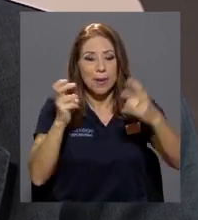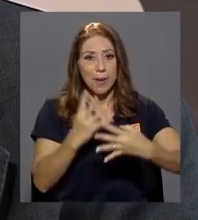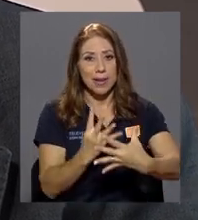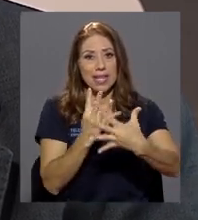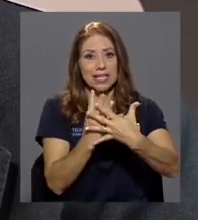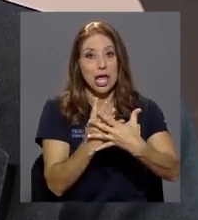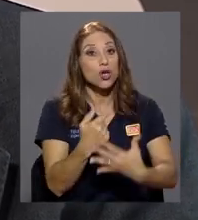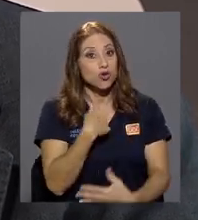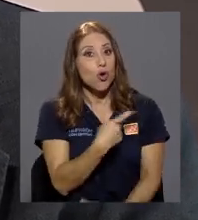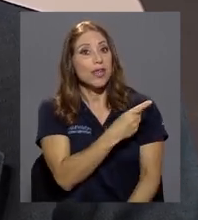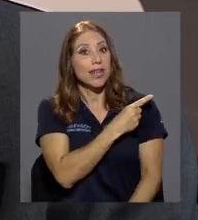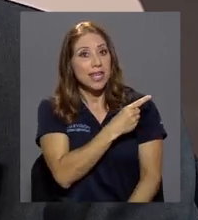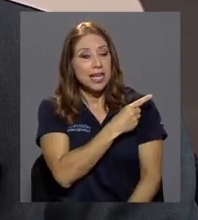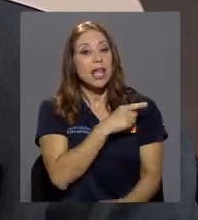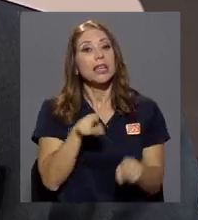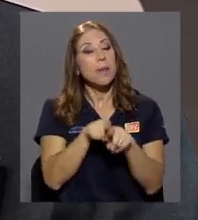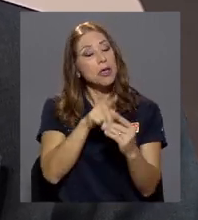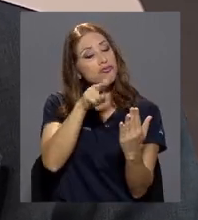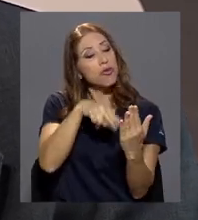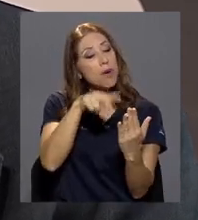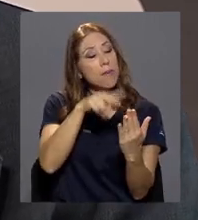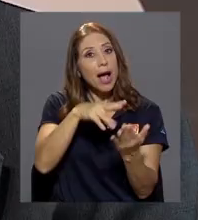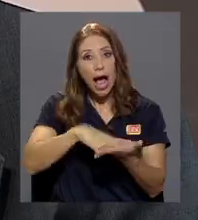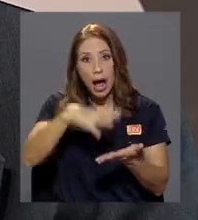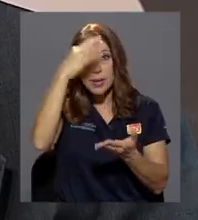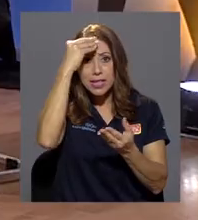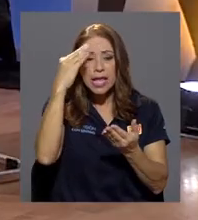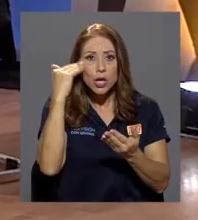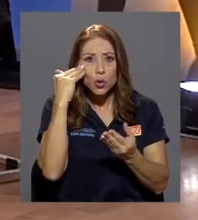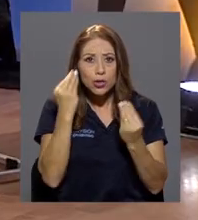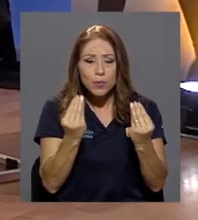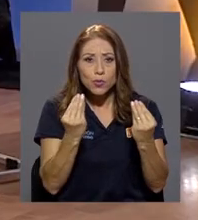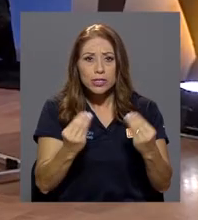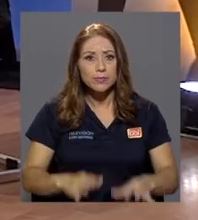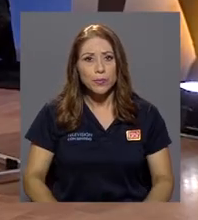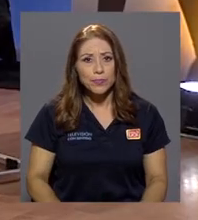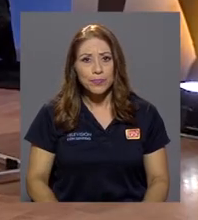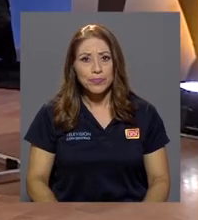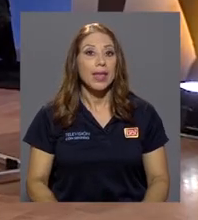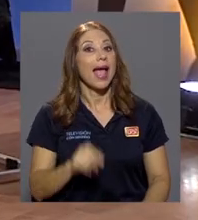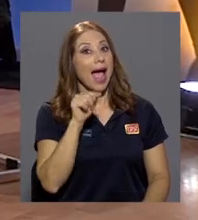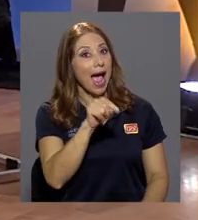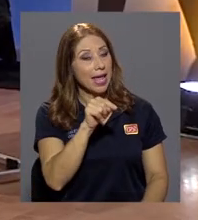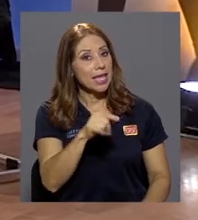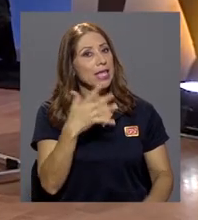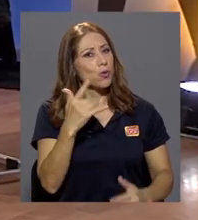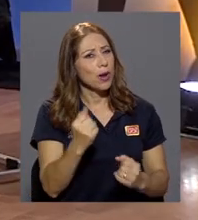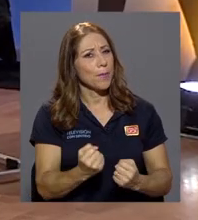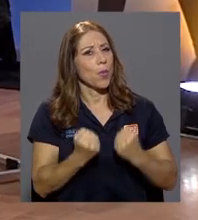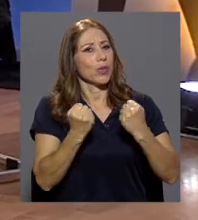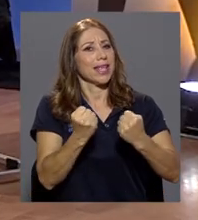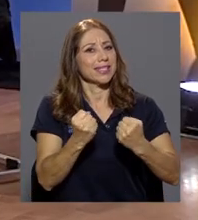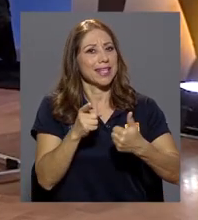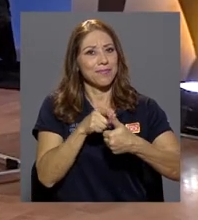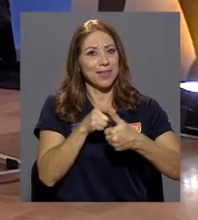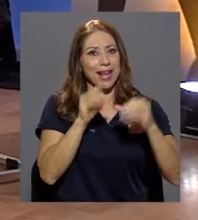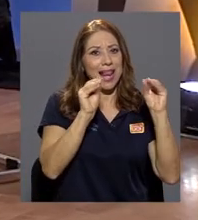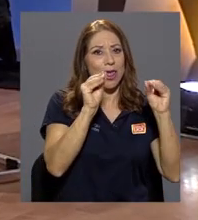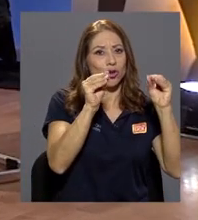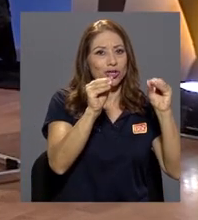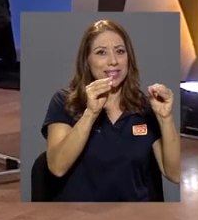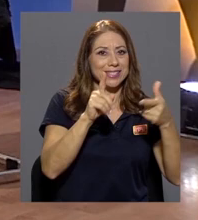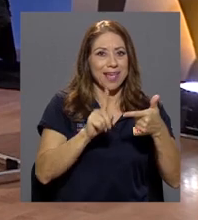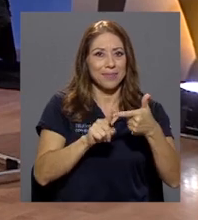he podido dirigir y aprender muchísimo y conocer gracias a ahí encontramos una potencia la docencia y la investigación